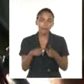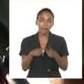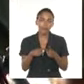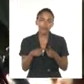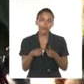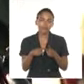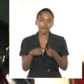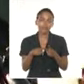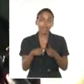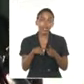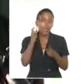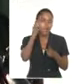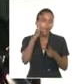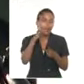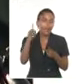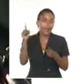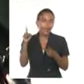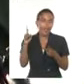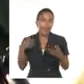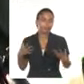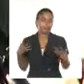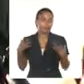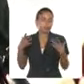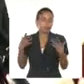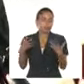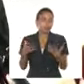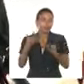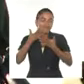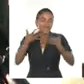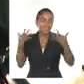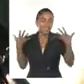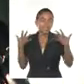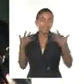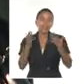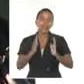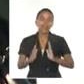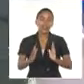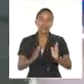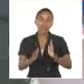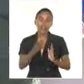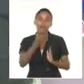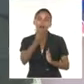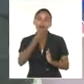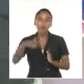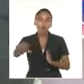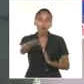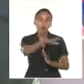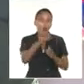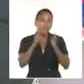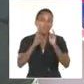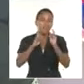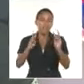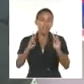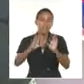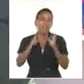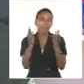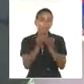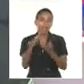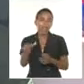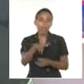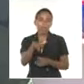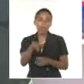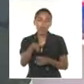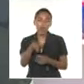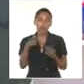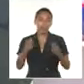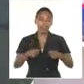Hernández expresó el orgullo que representa esta etapa en la vida de los jóvenes y su familia, un deber mediante el cual adquieren